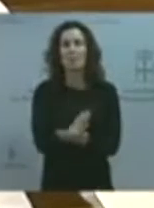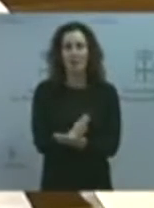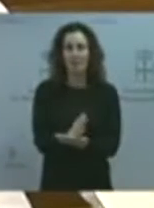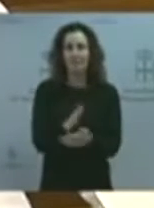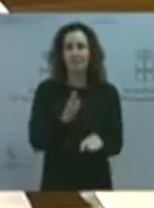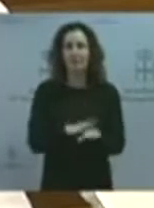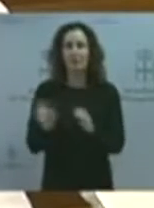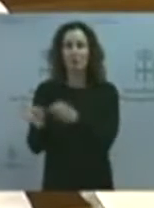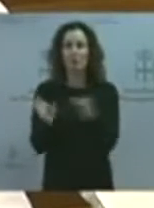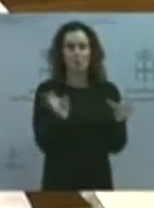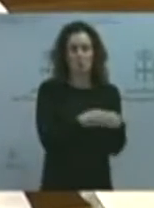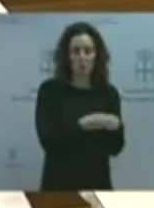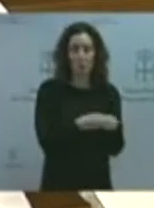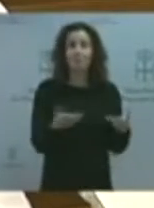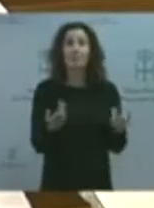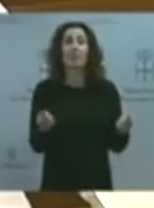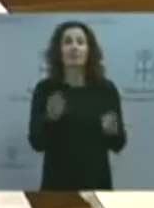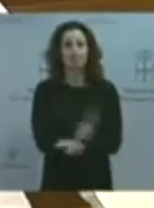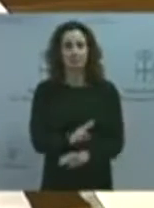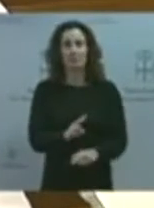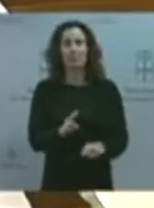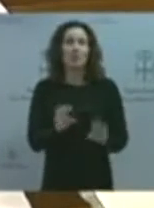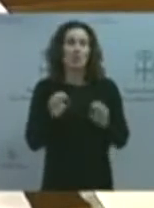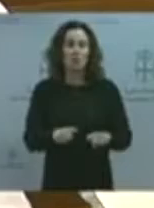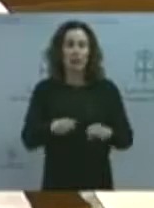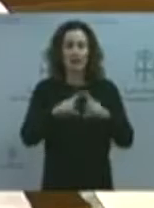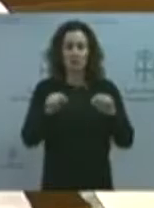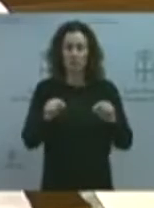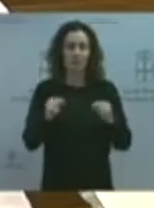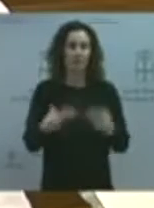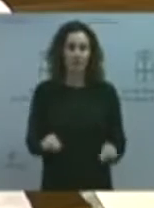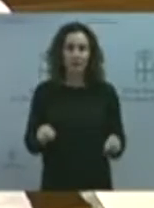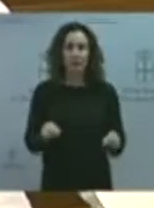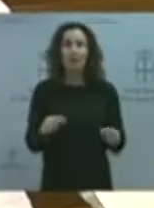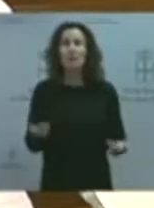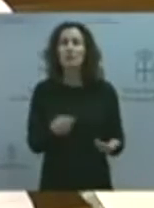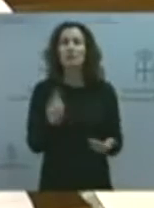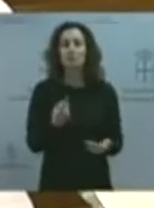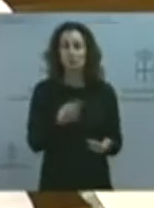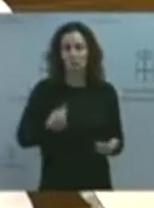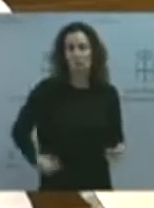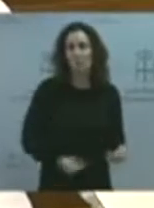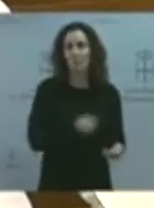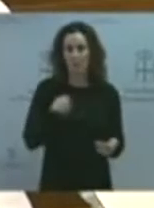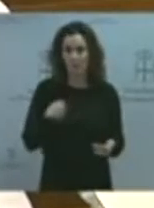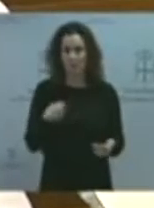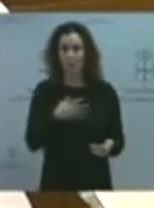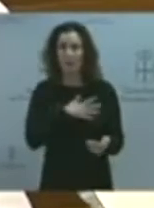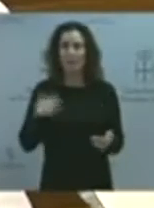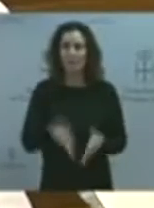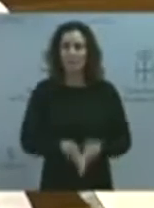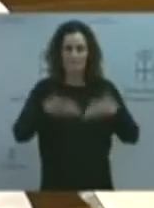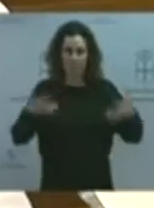autonomía asturiana en este mismo instante, y Podemos Asturias, que desearíamos ampliarla. Cuando se persiguen titulares como